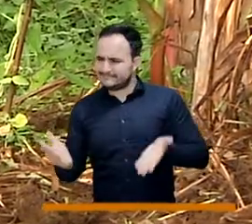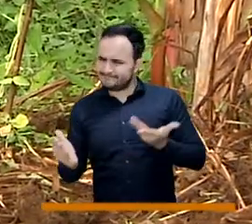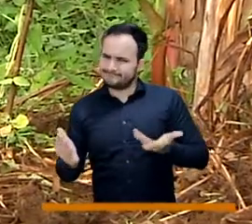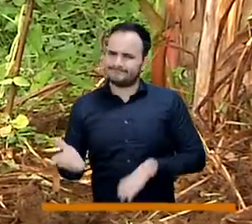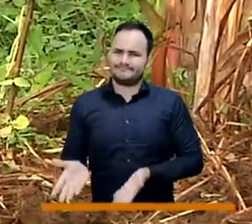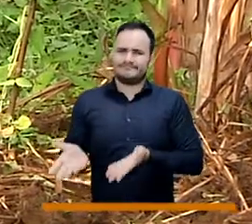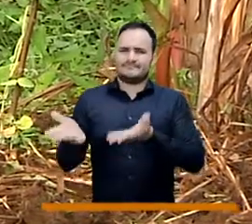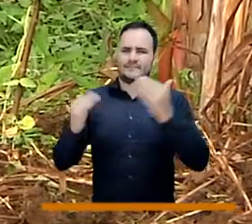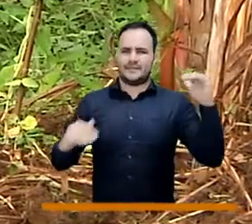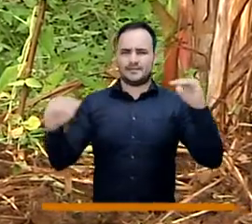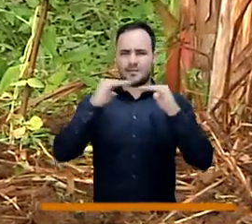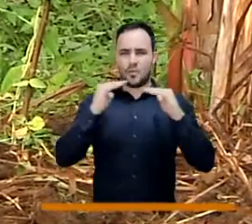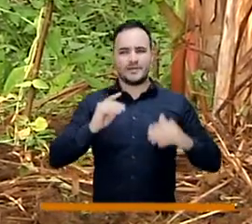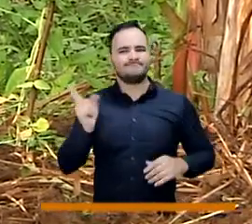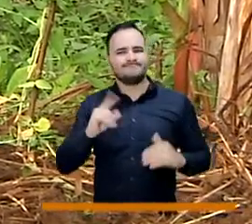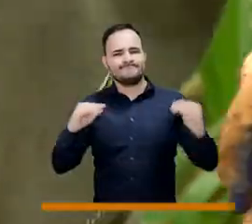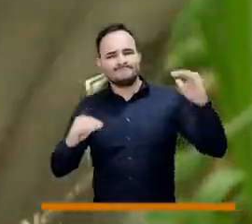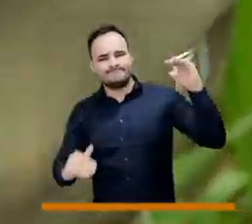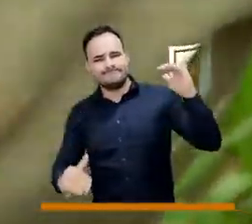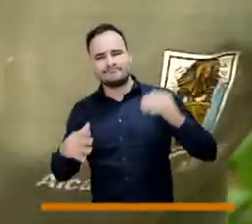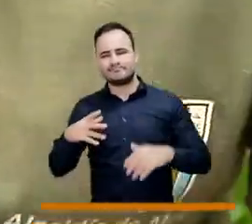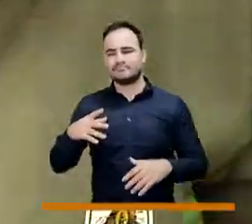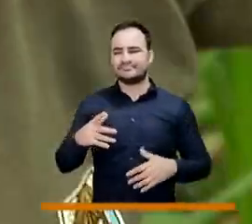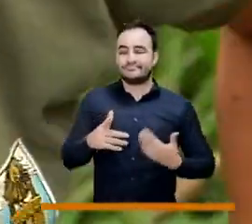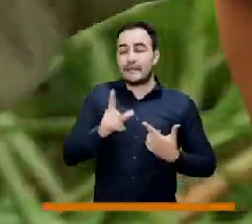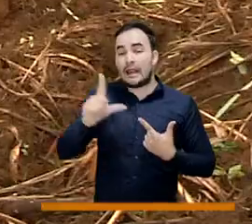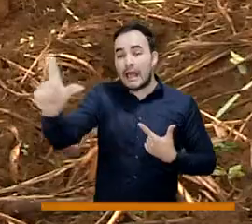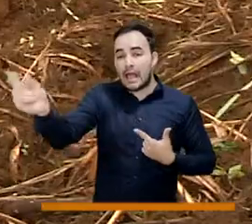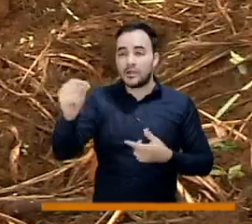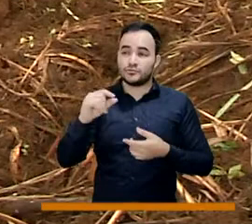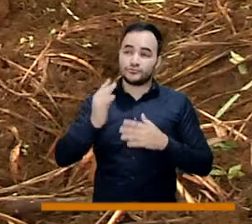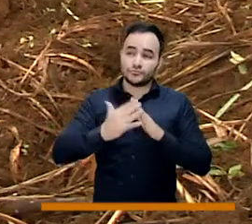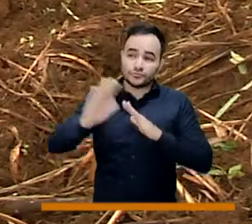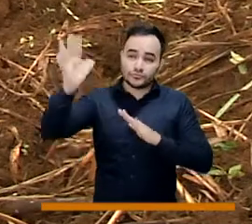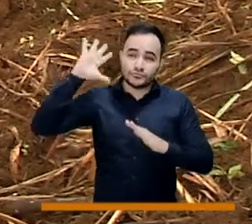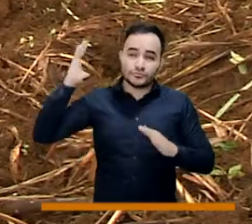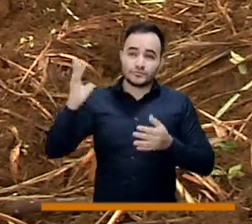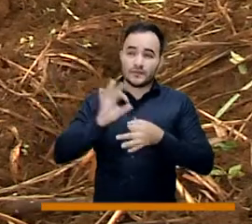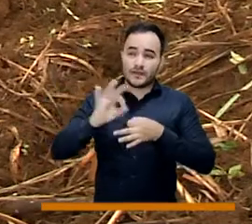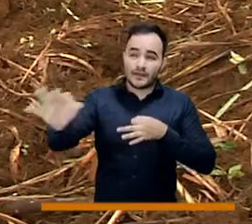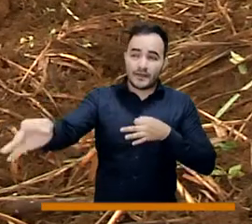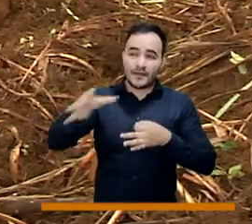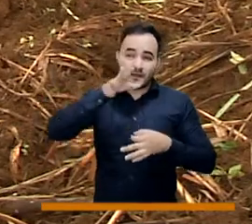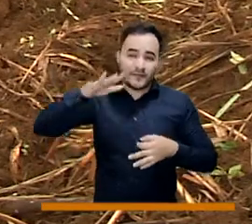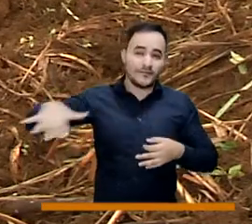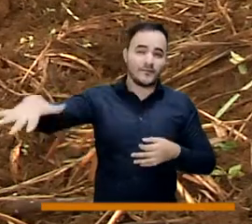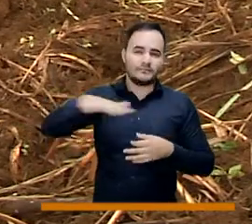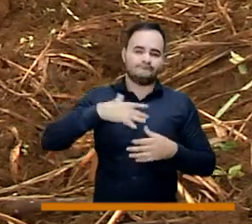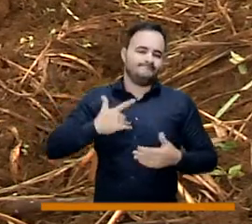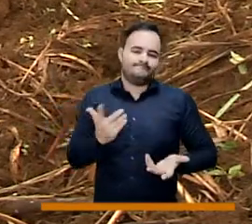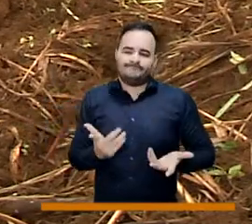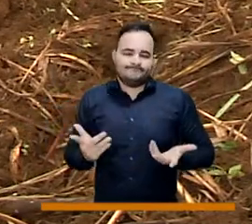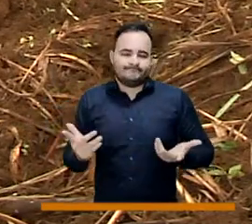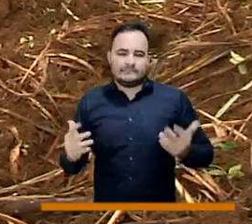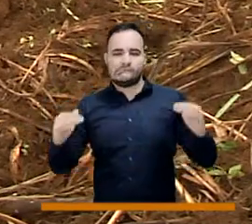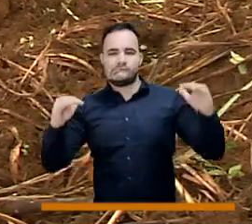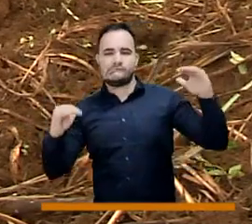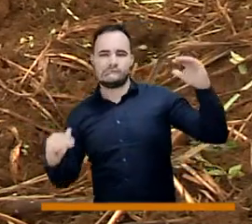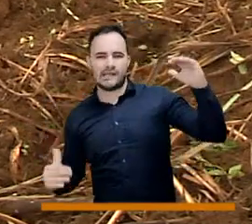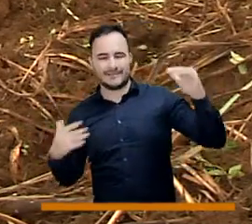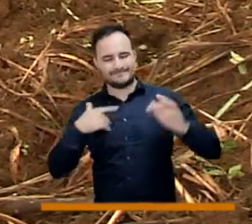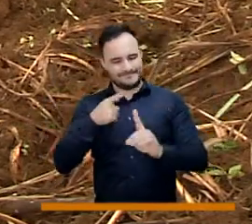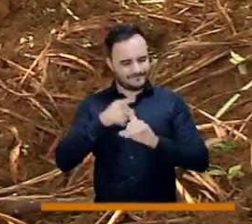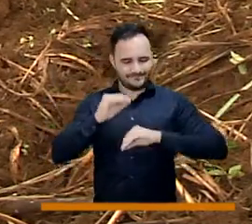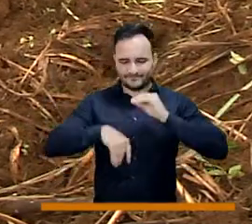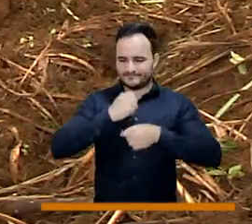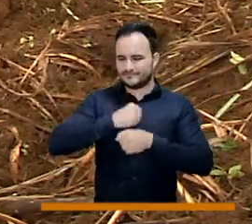veredas más lejanas, más rurales del municipio. Por tanto, esa es una de las apuestas centrales. Le apostamos a un componente